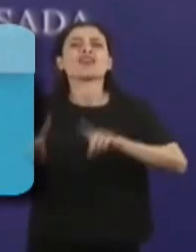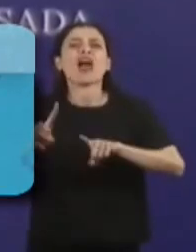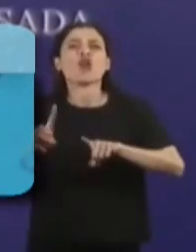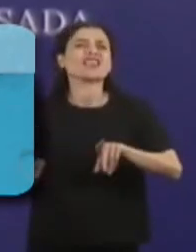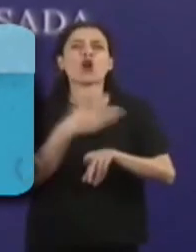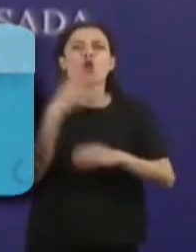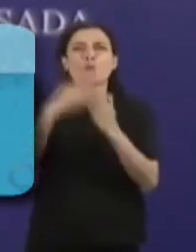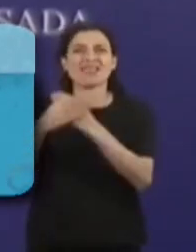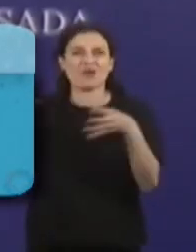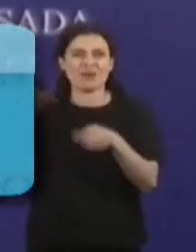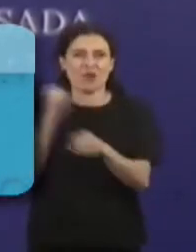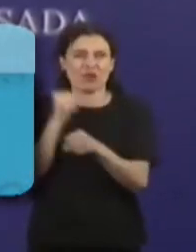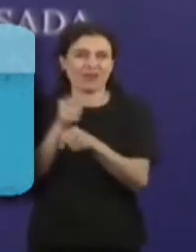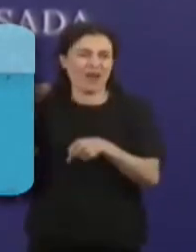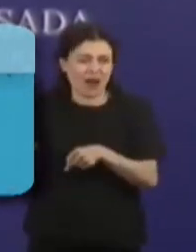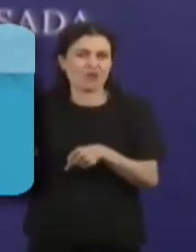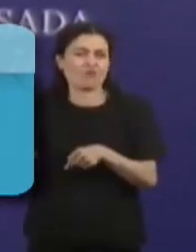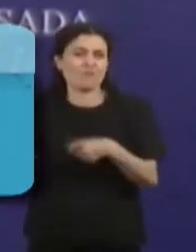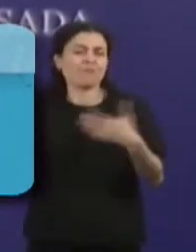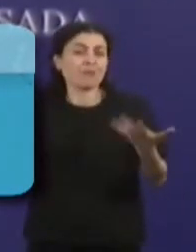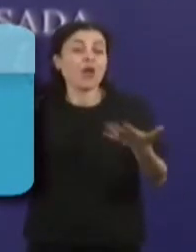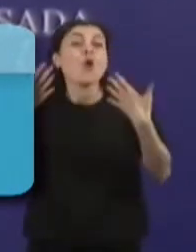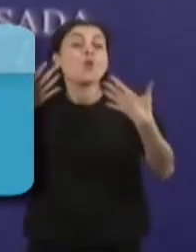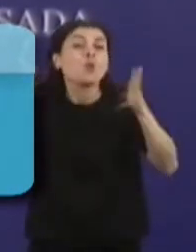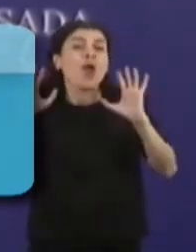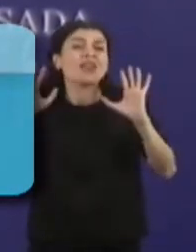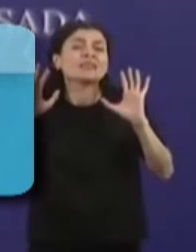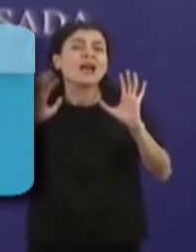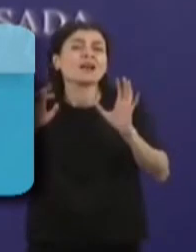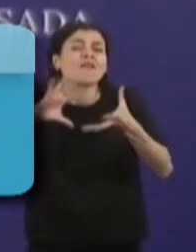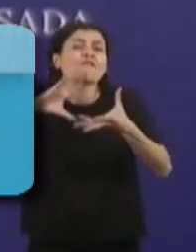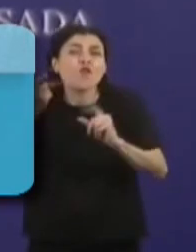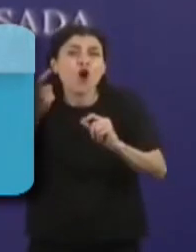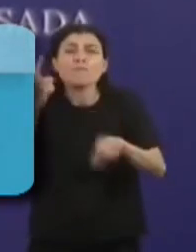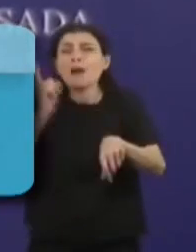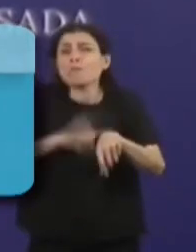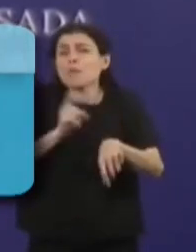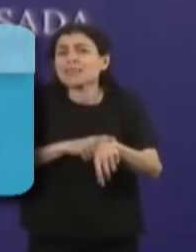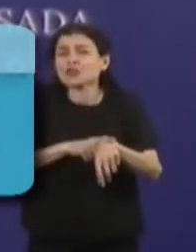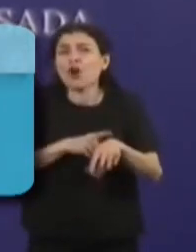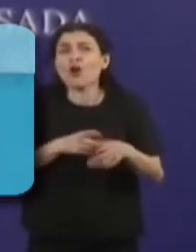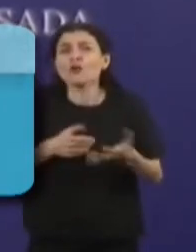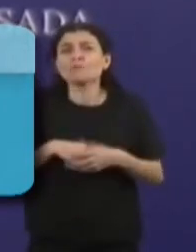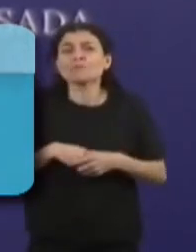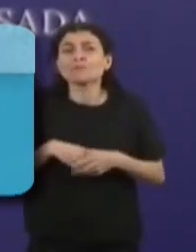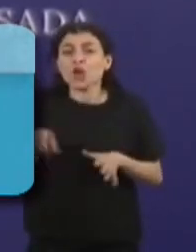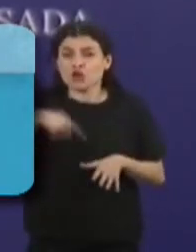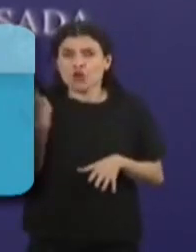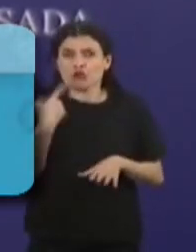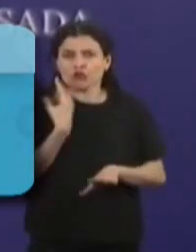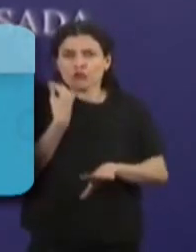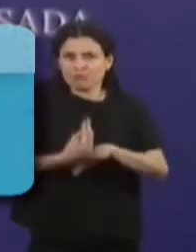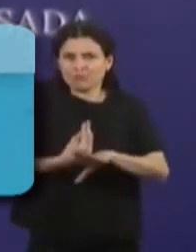y quizás por la forma en que nosotros asumimos el gobierno